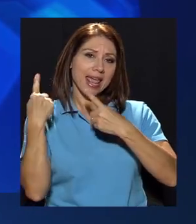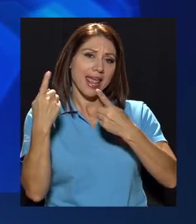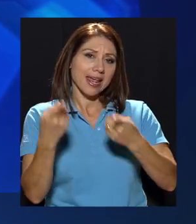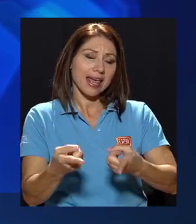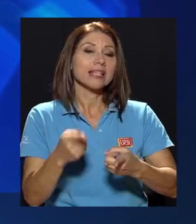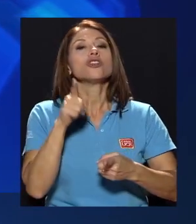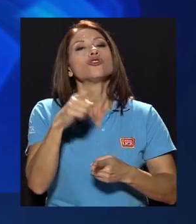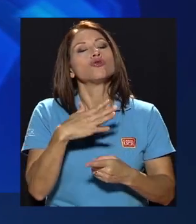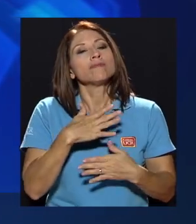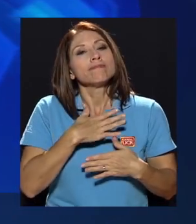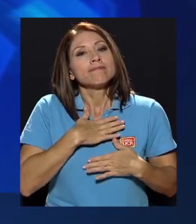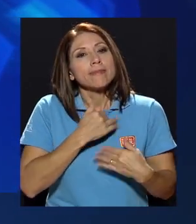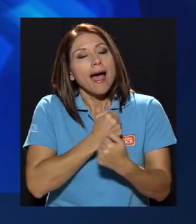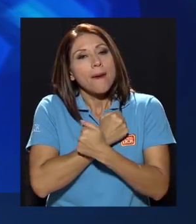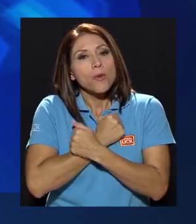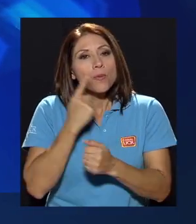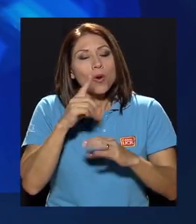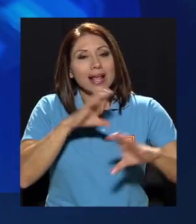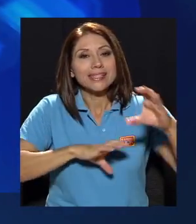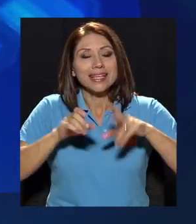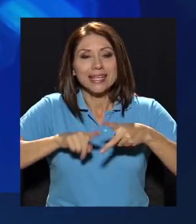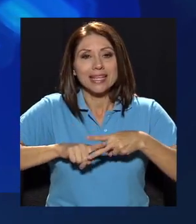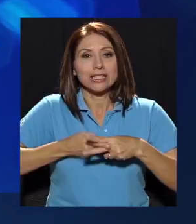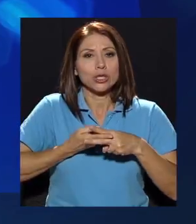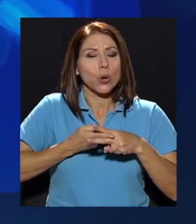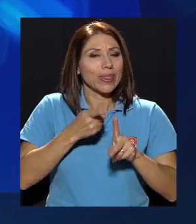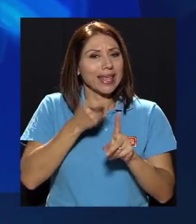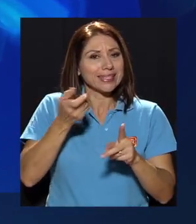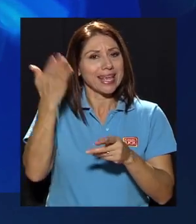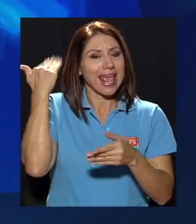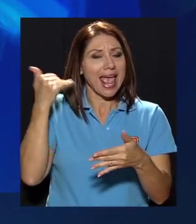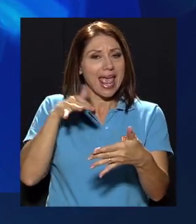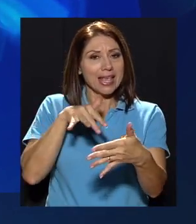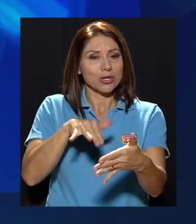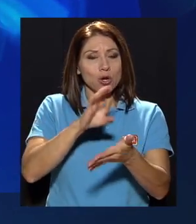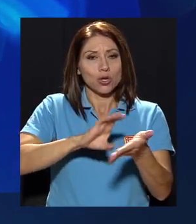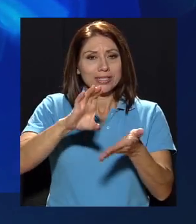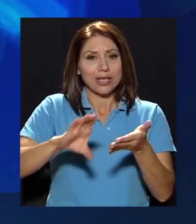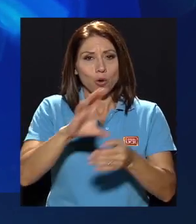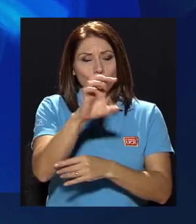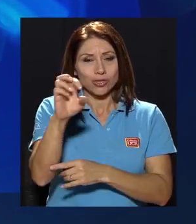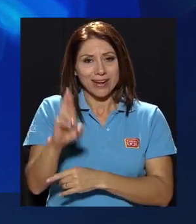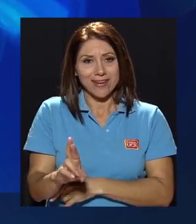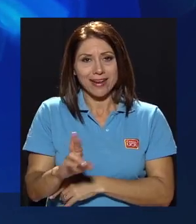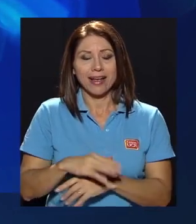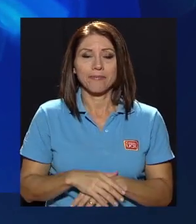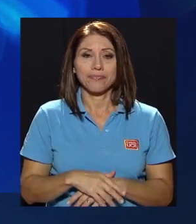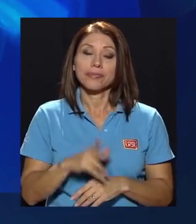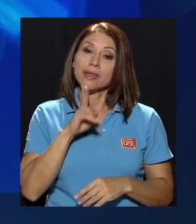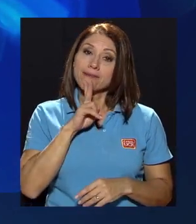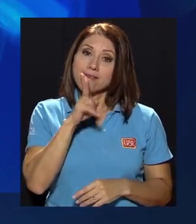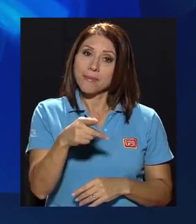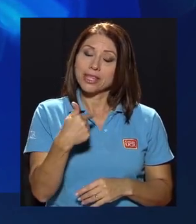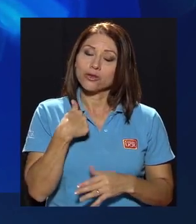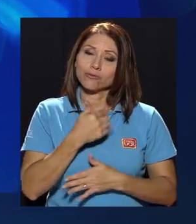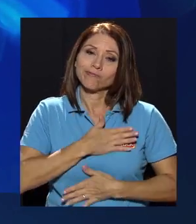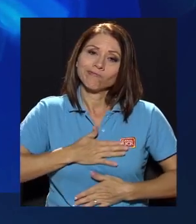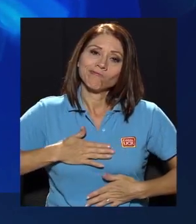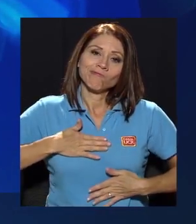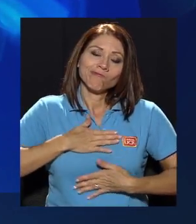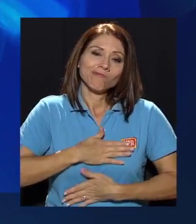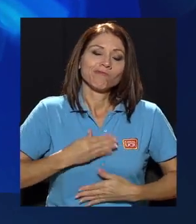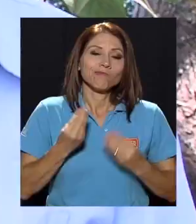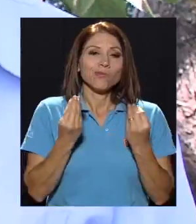se inició desde que estaba en el Liceo de Costa Rica. Realmente disfrutaba mucho las clases